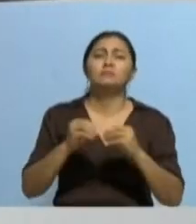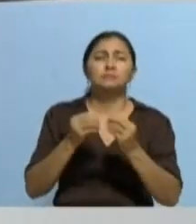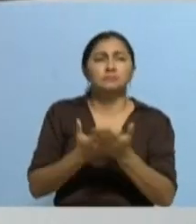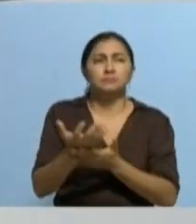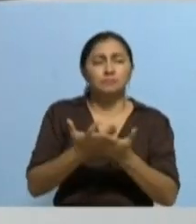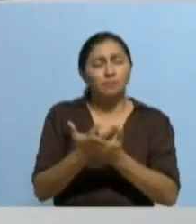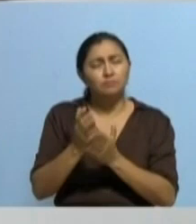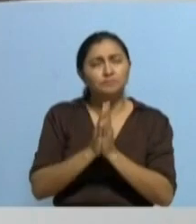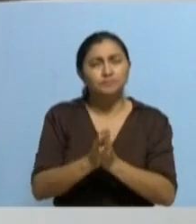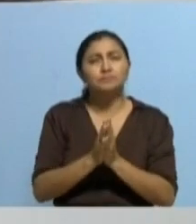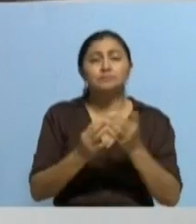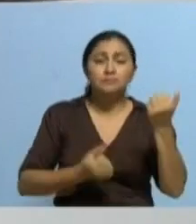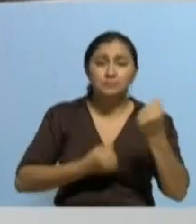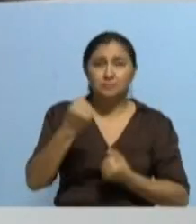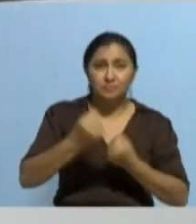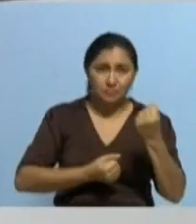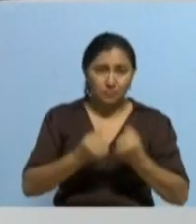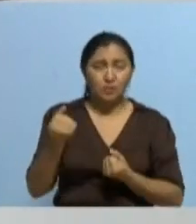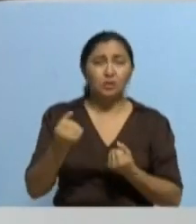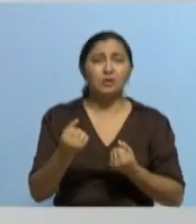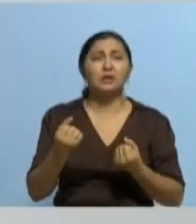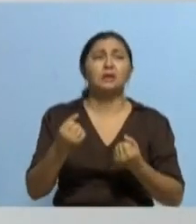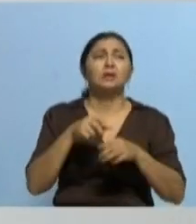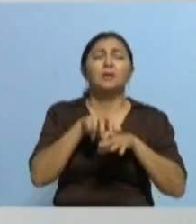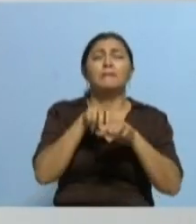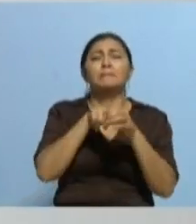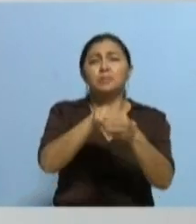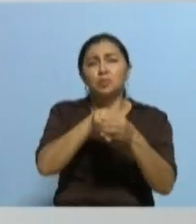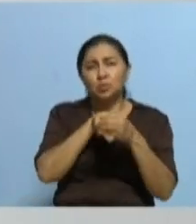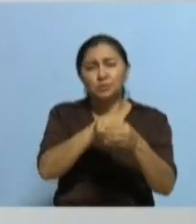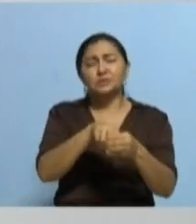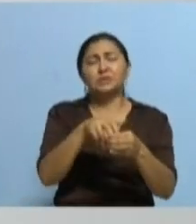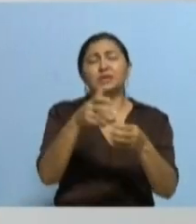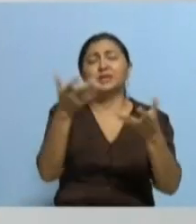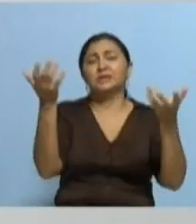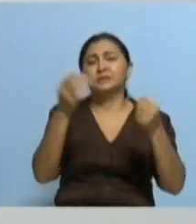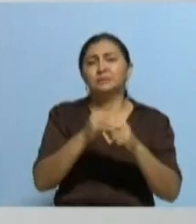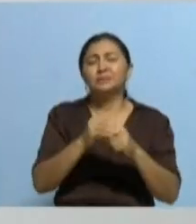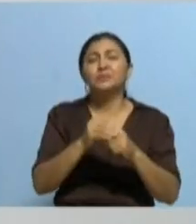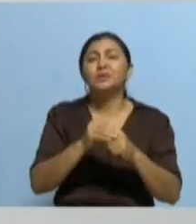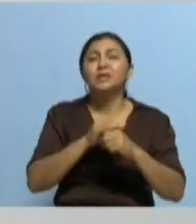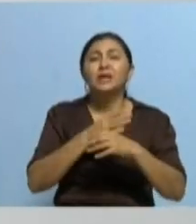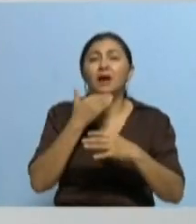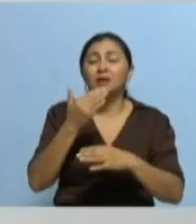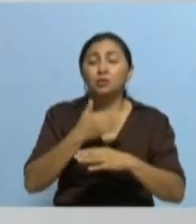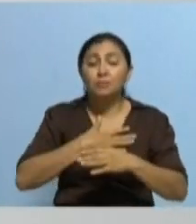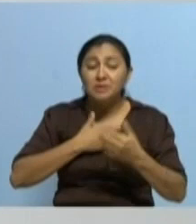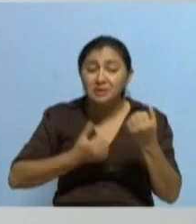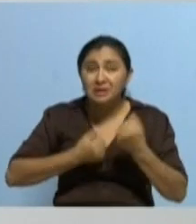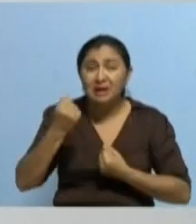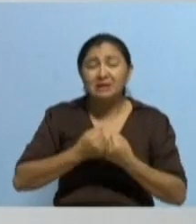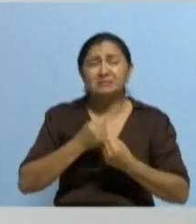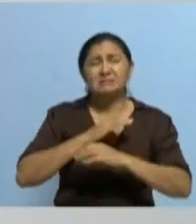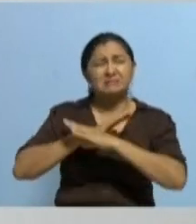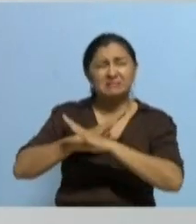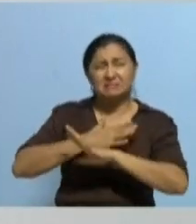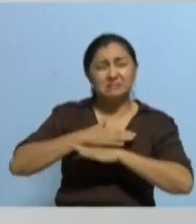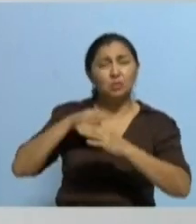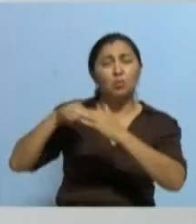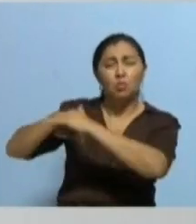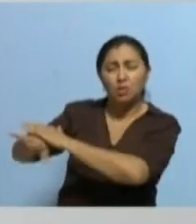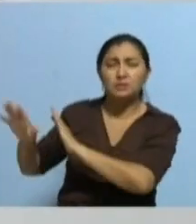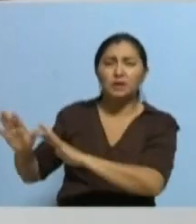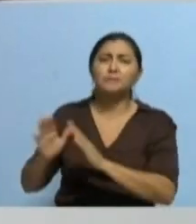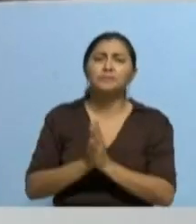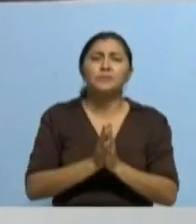viaje en vehículos de servicio público masivo, buses, para que evite llevar su vehículo automotor, respete